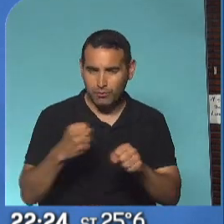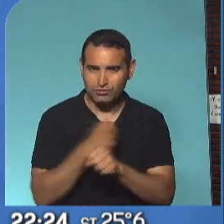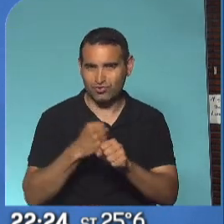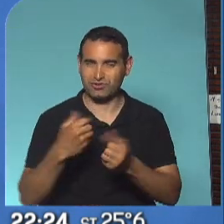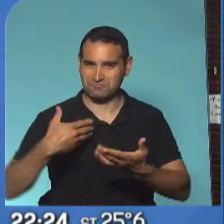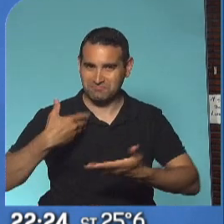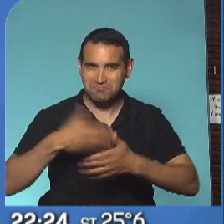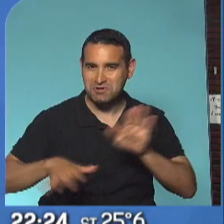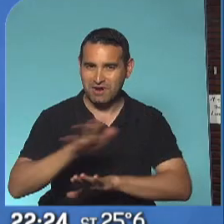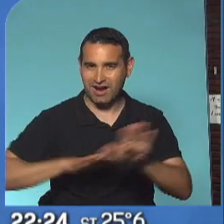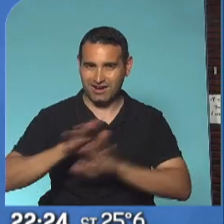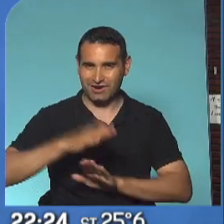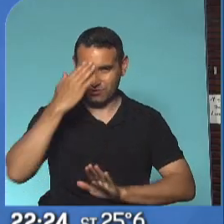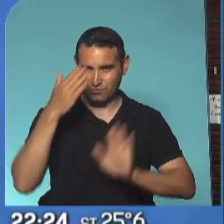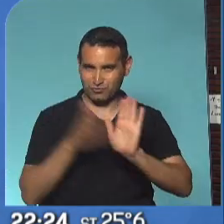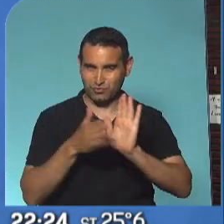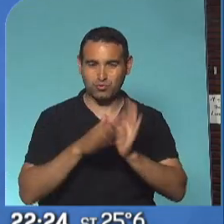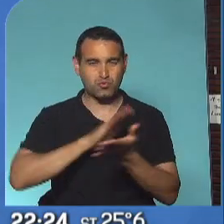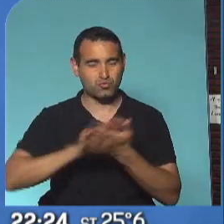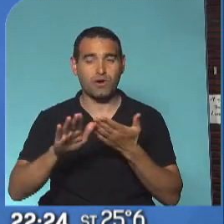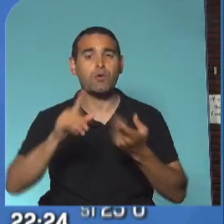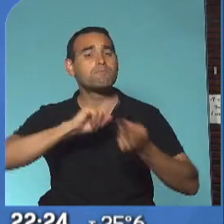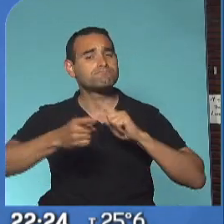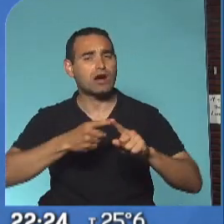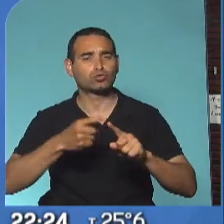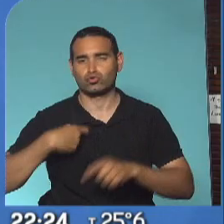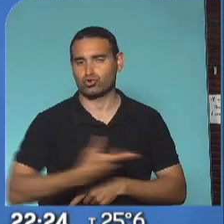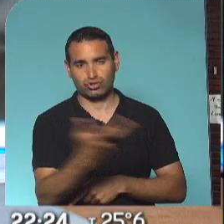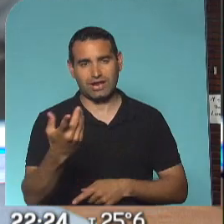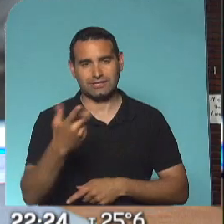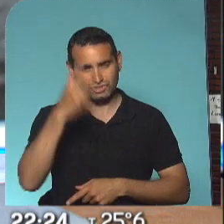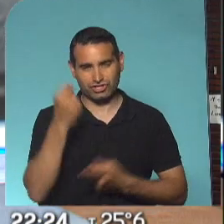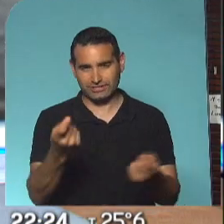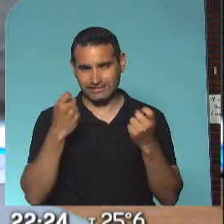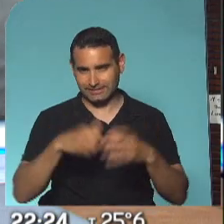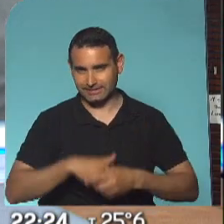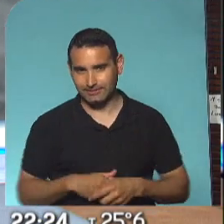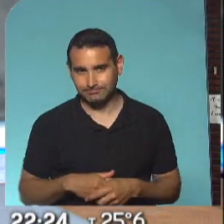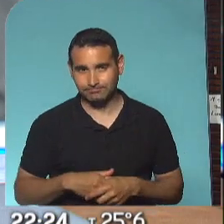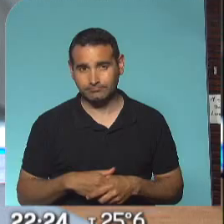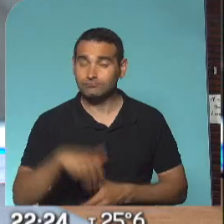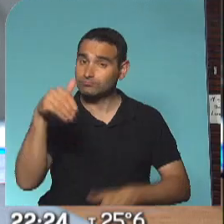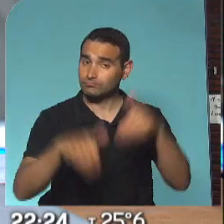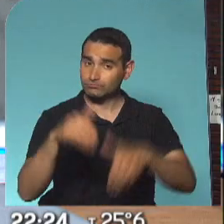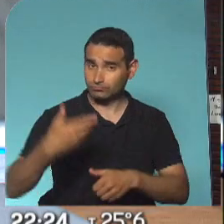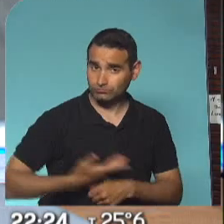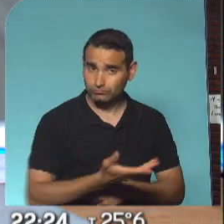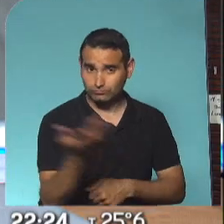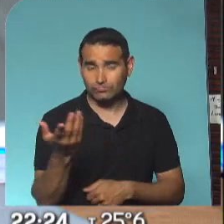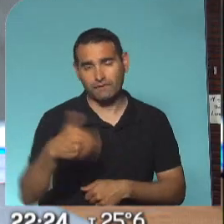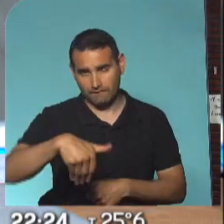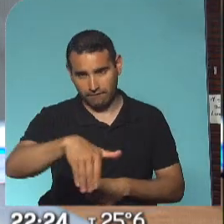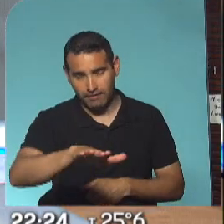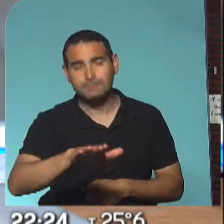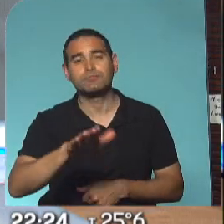construcción del nuevo pacto social que Chile necesita. Un plebiscito que sería convocado, o será